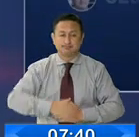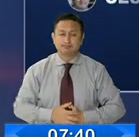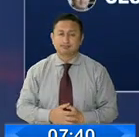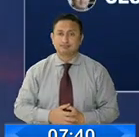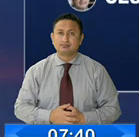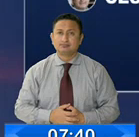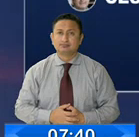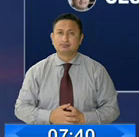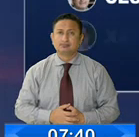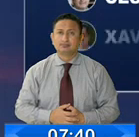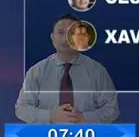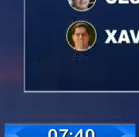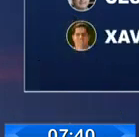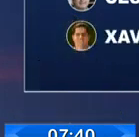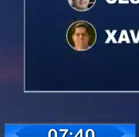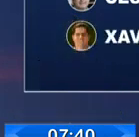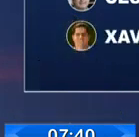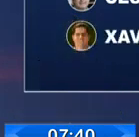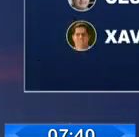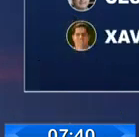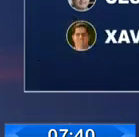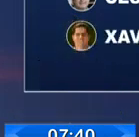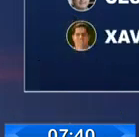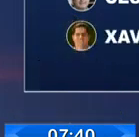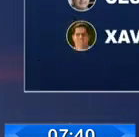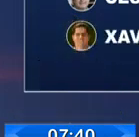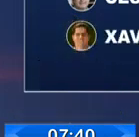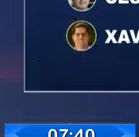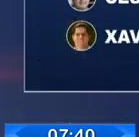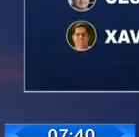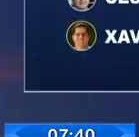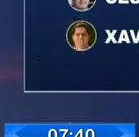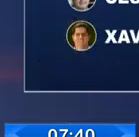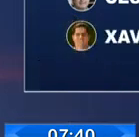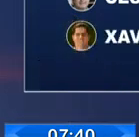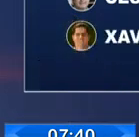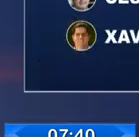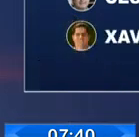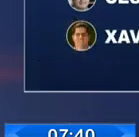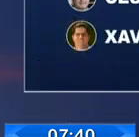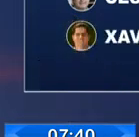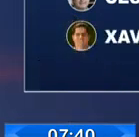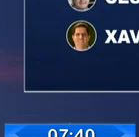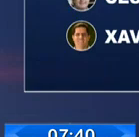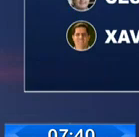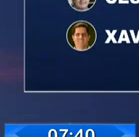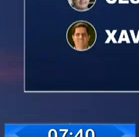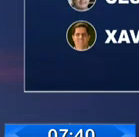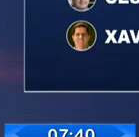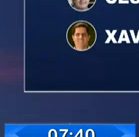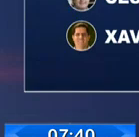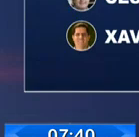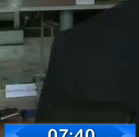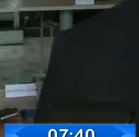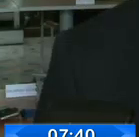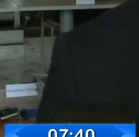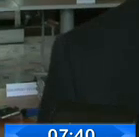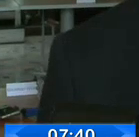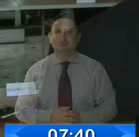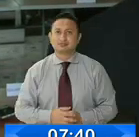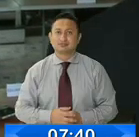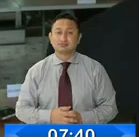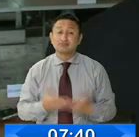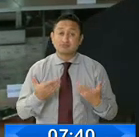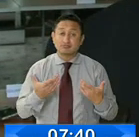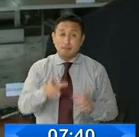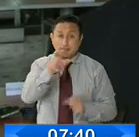Gerson Almeida, César Montufas, Javier Herbaz, Guillermo Celi, Pedro José Freile, Juan Fernando Velasco y Yacu Pérez. Se formen